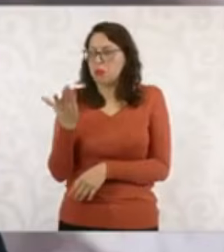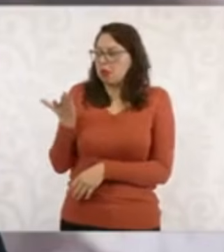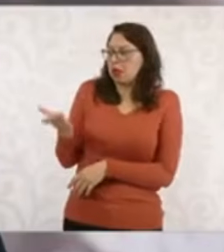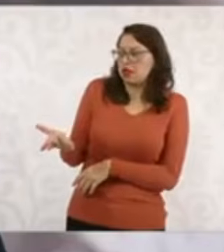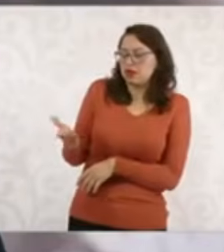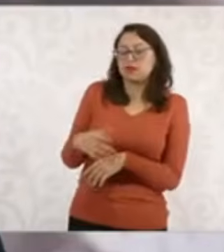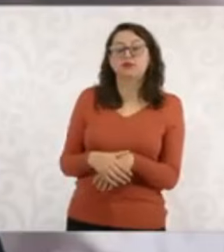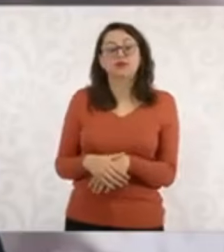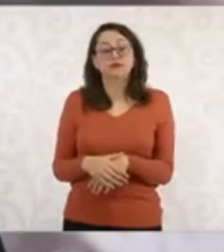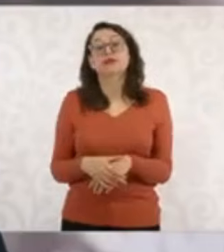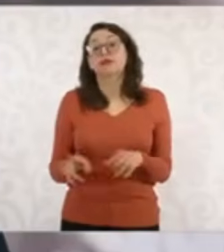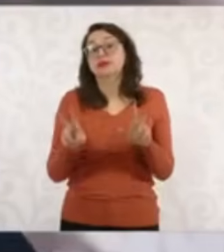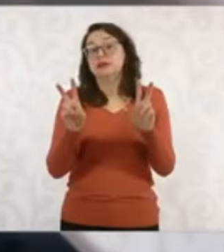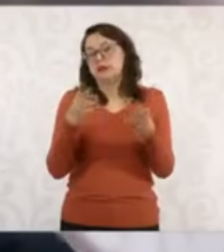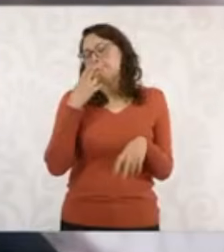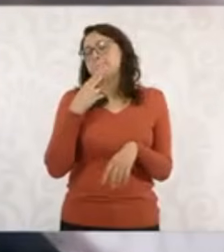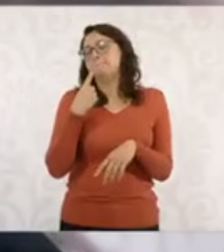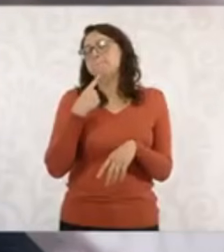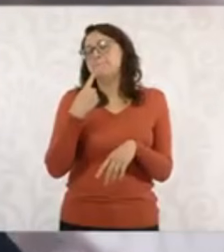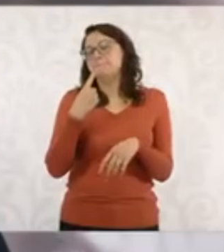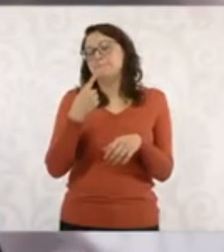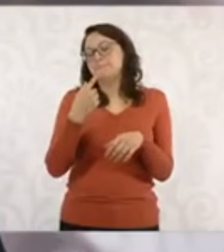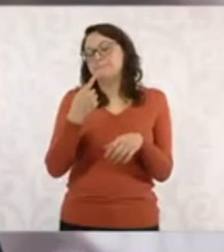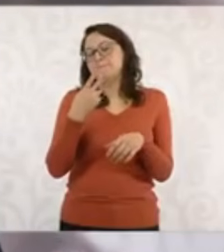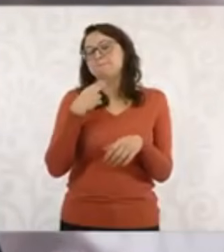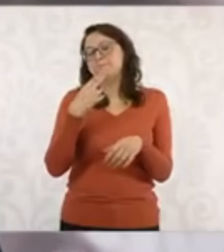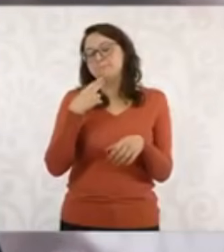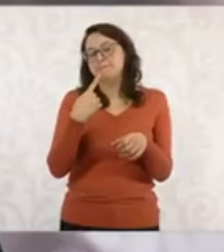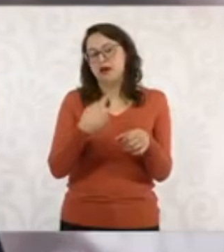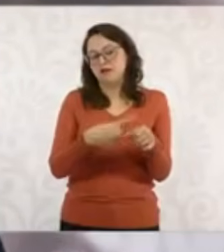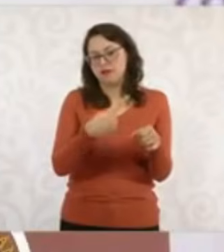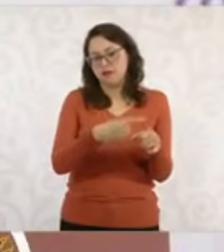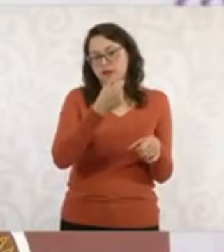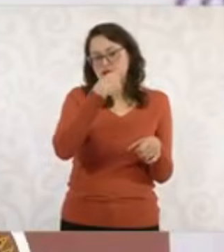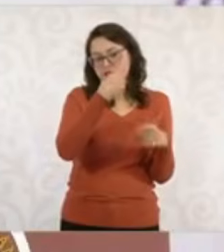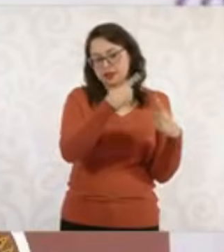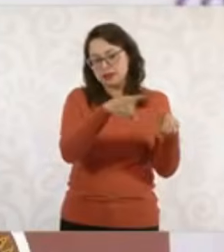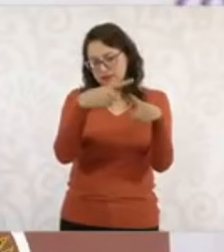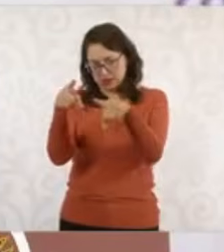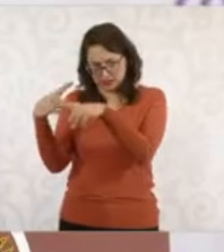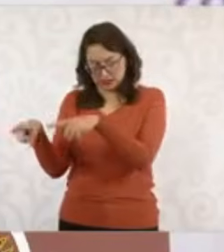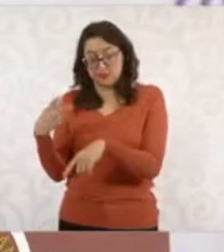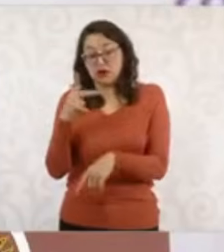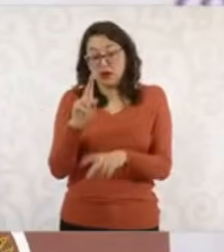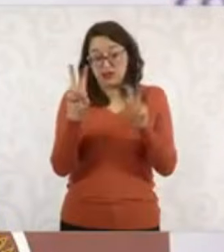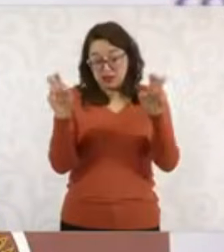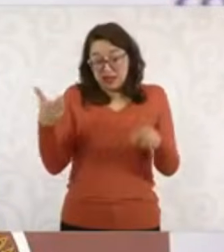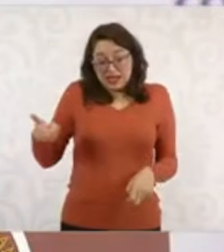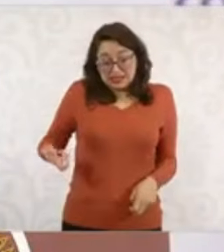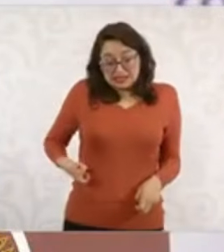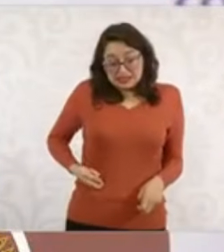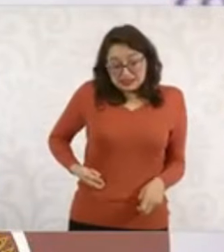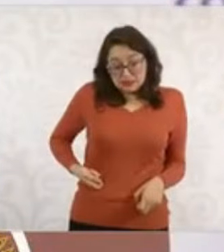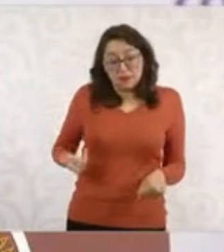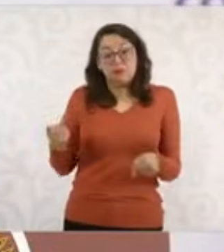caso particular de las insulinas, estamos haciendo para este siguiente año 2027-2028 una transición bastante grande, pasando